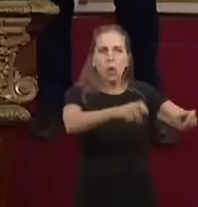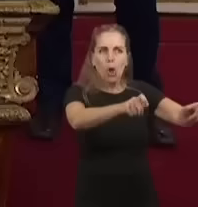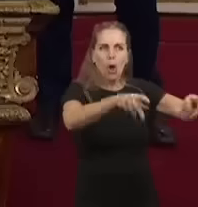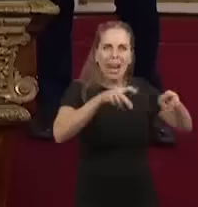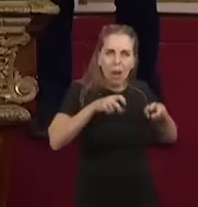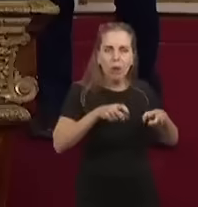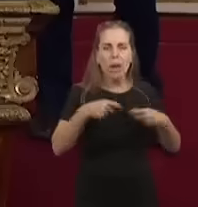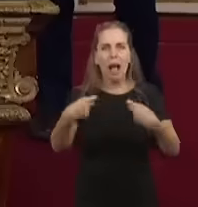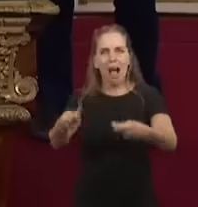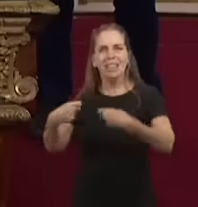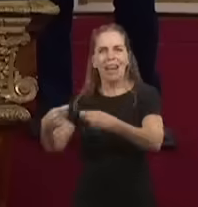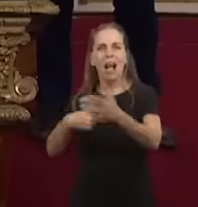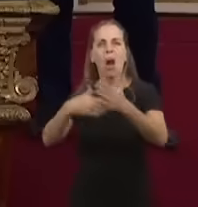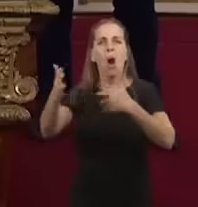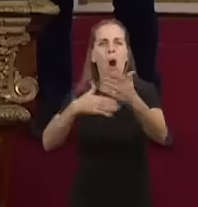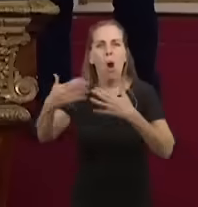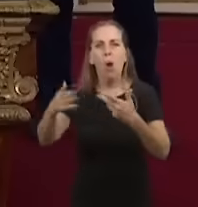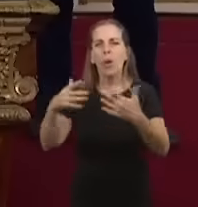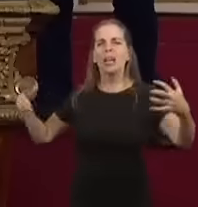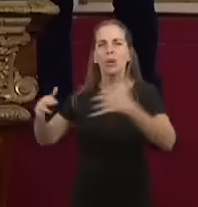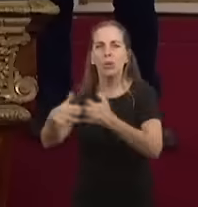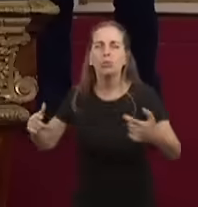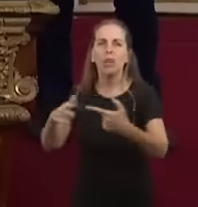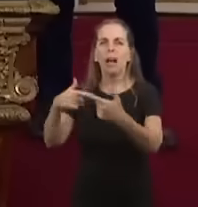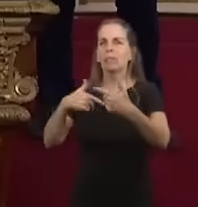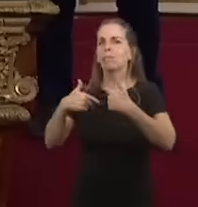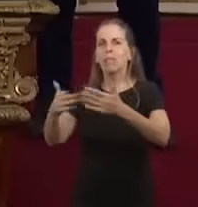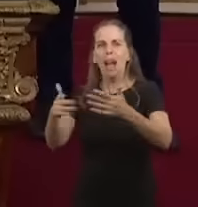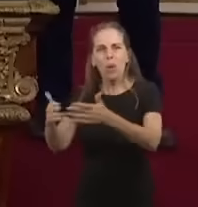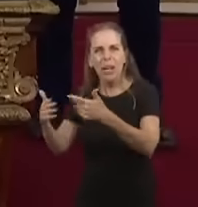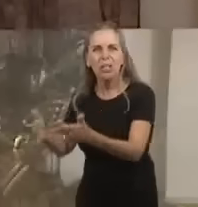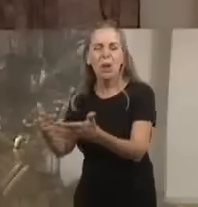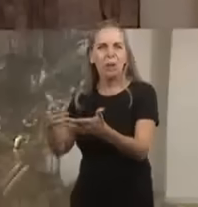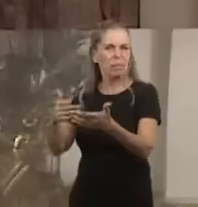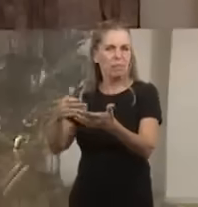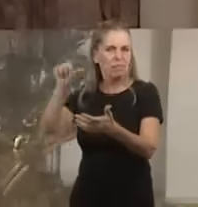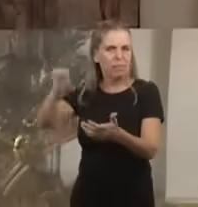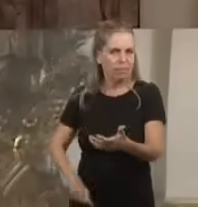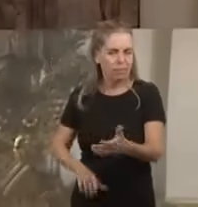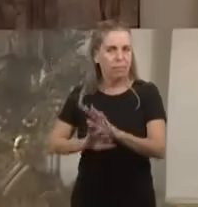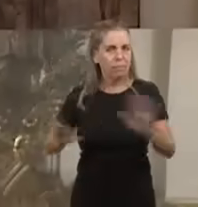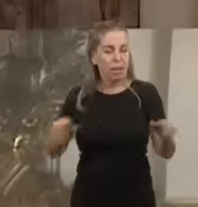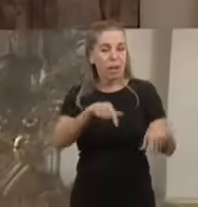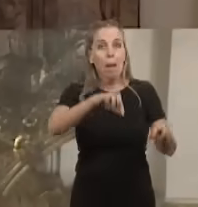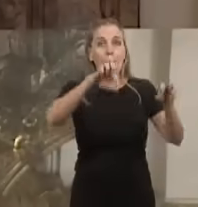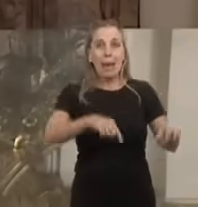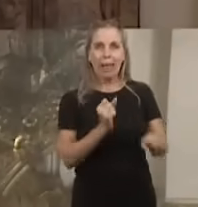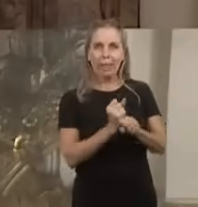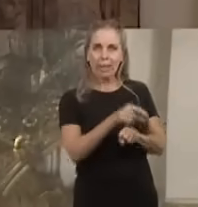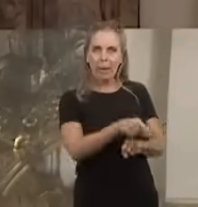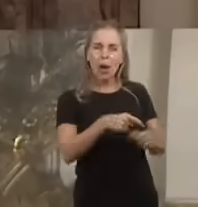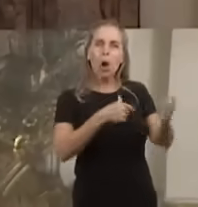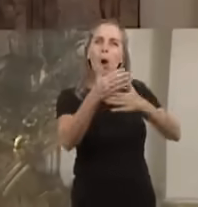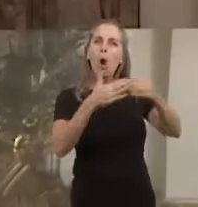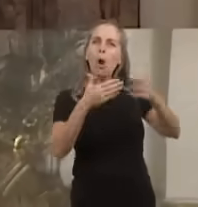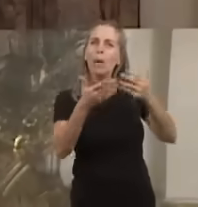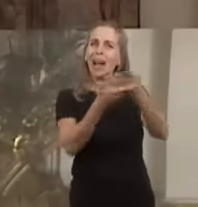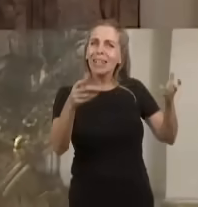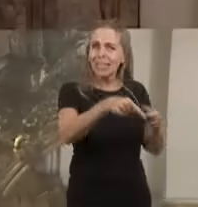ningún lado o en obras que se inauguraban cinco veces y nunca se terminaban en nuestro modelo las obras de infraestructura pasarán a ser